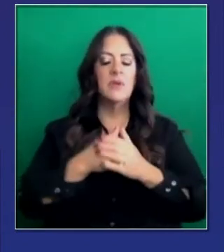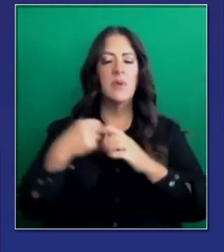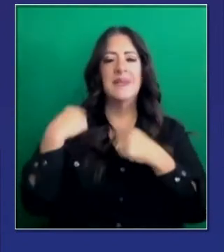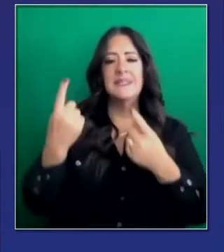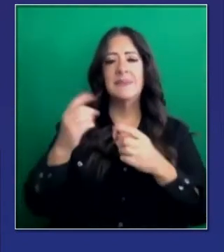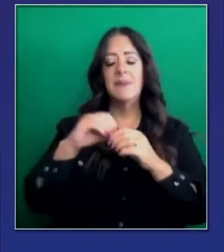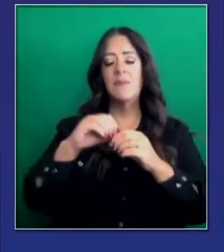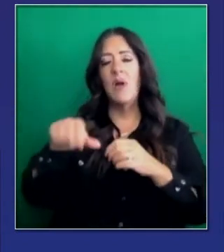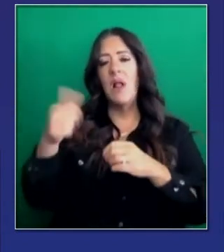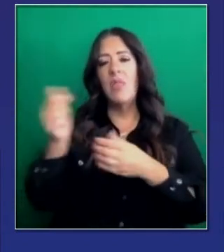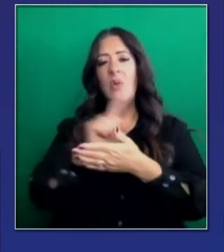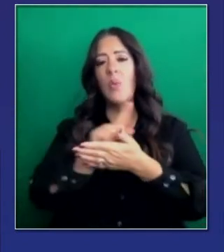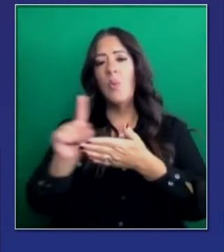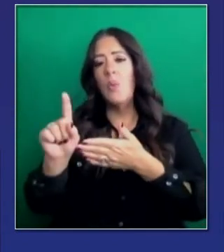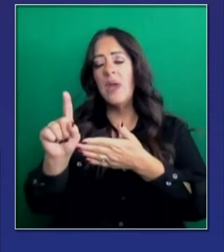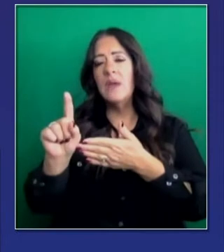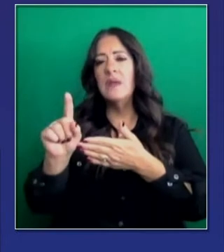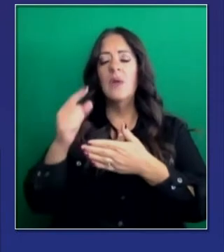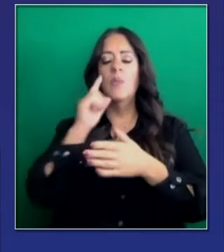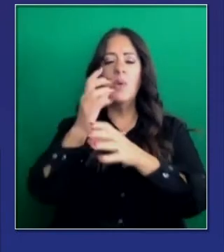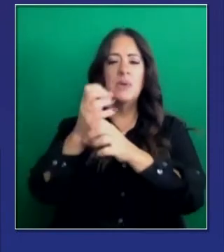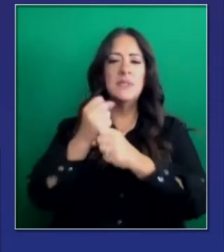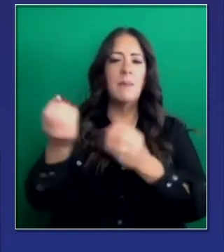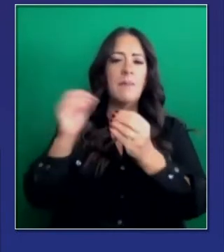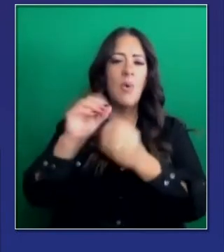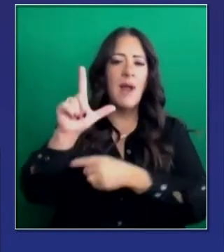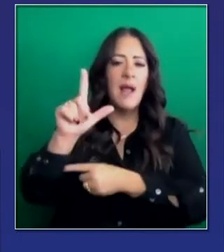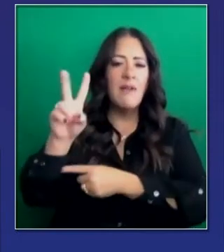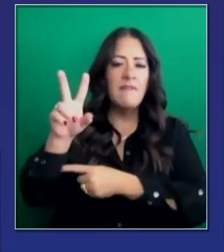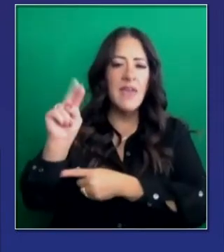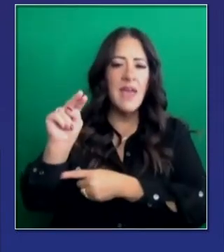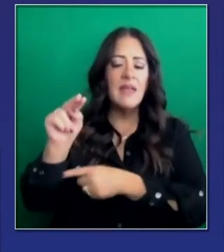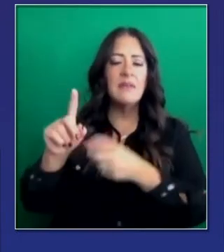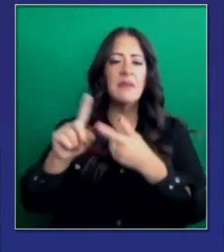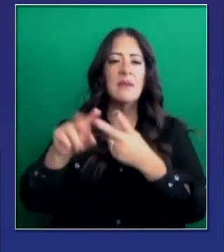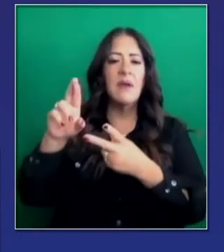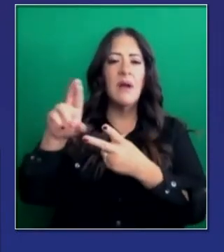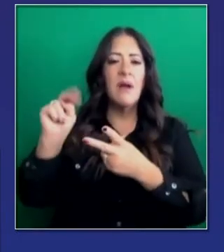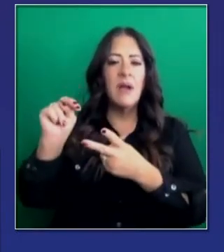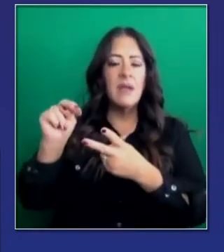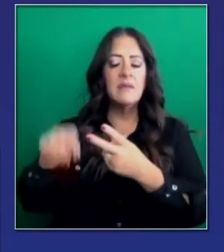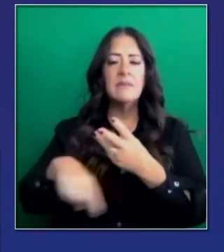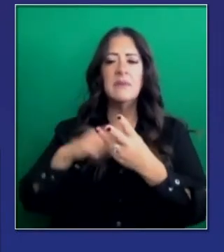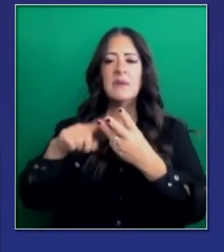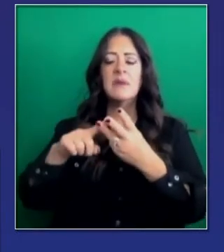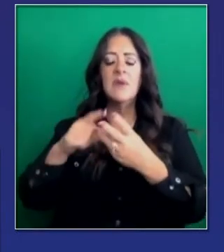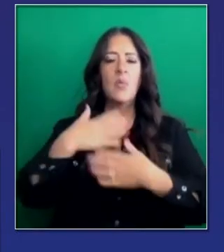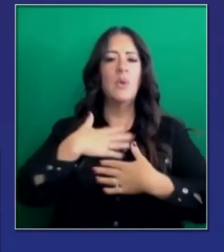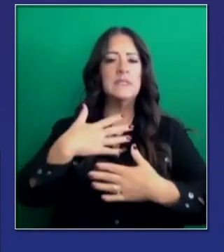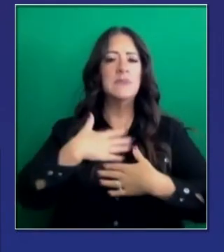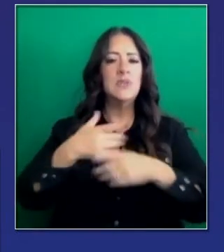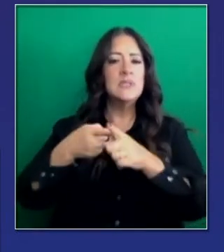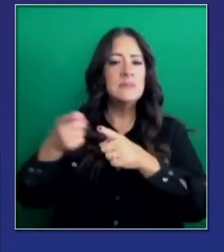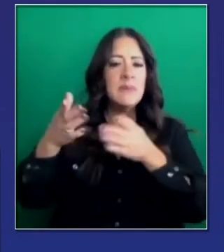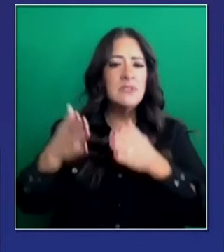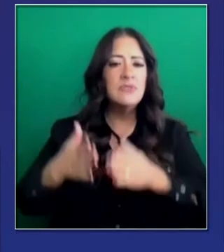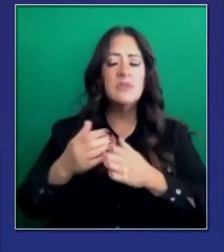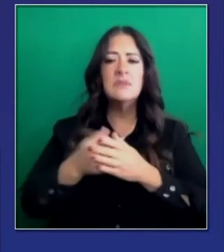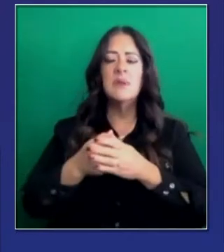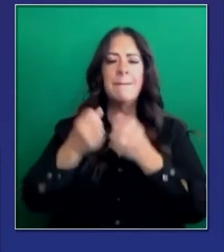siete días que tendremos más enfermeras más técnicos de respirar de cuidado respiratorio hay cerca de 1.000